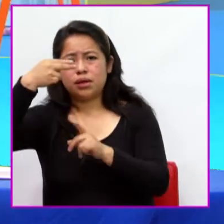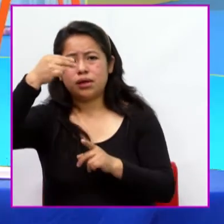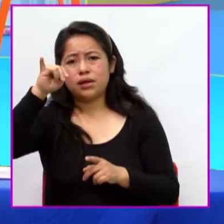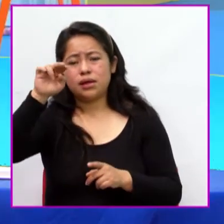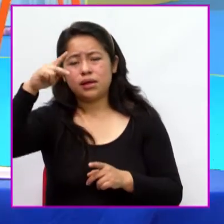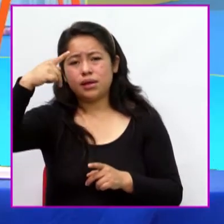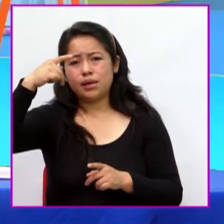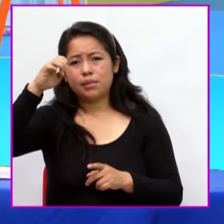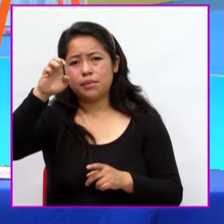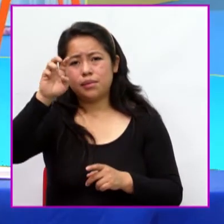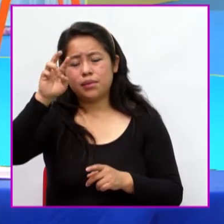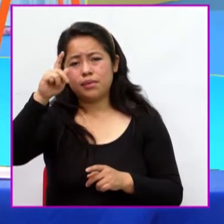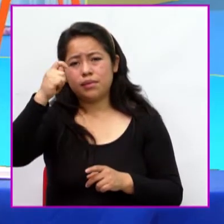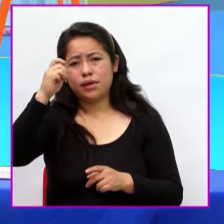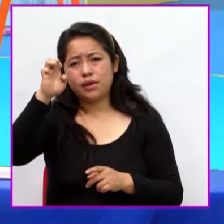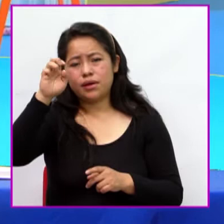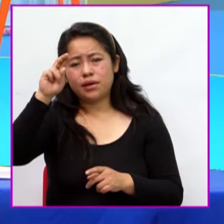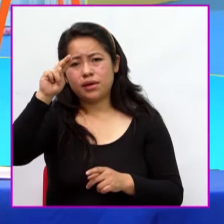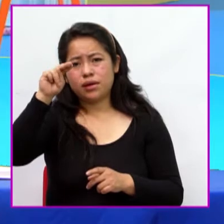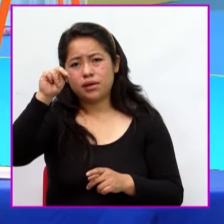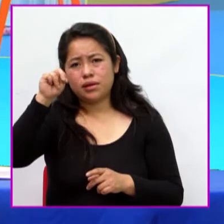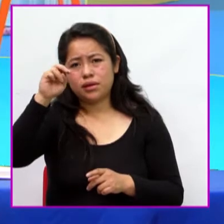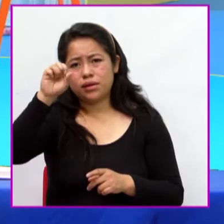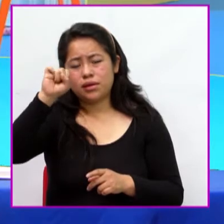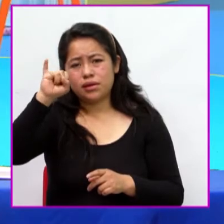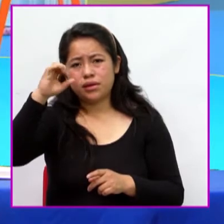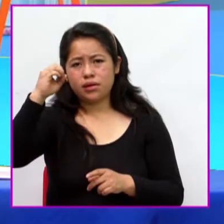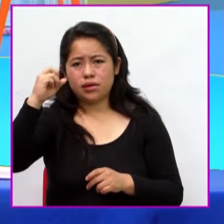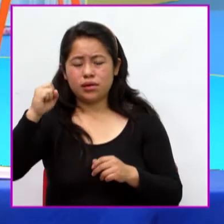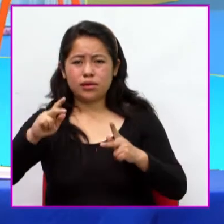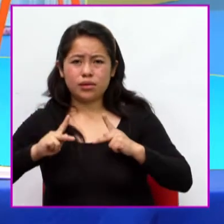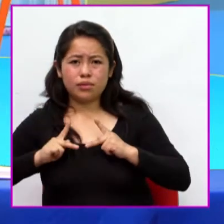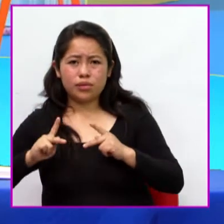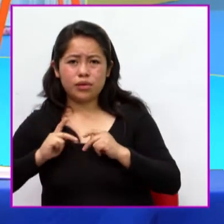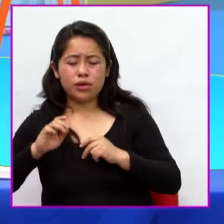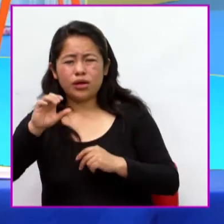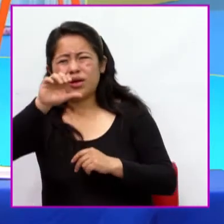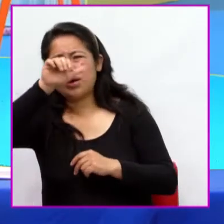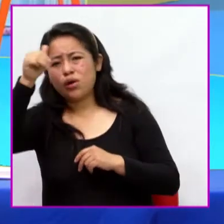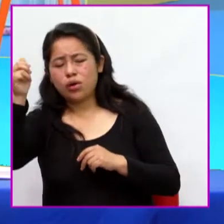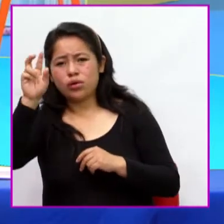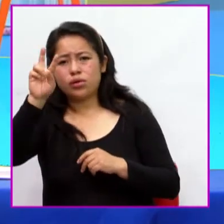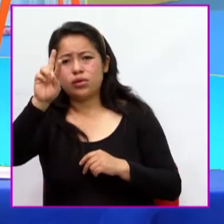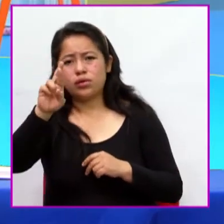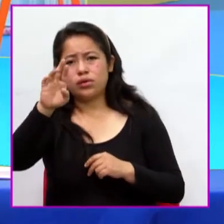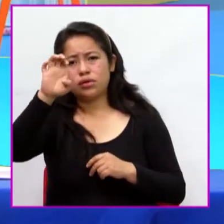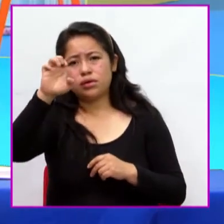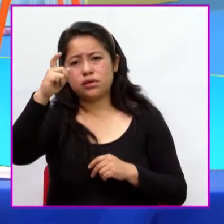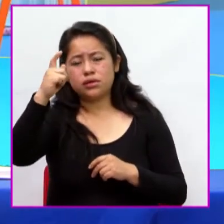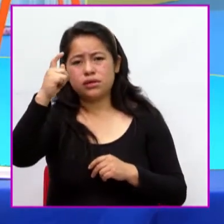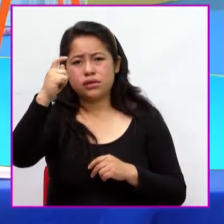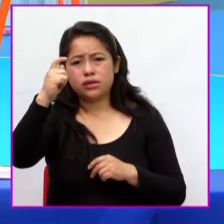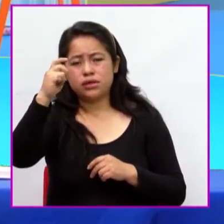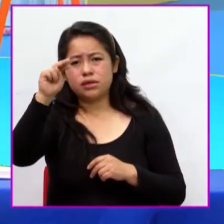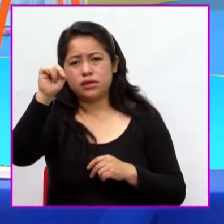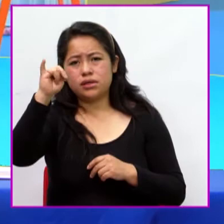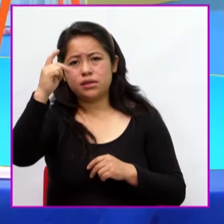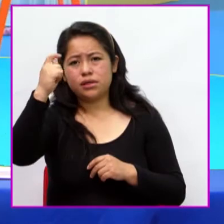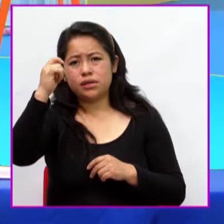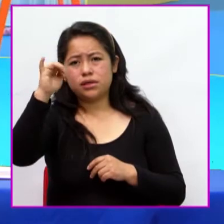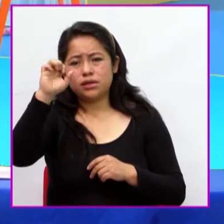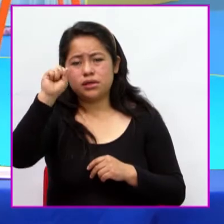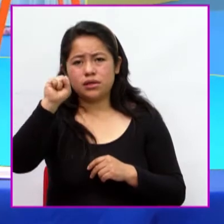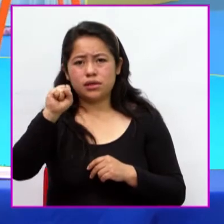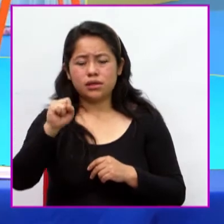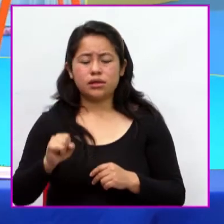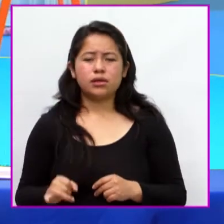la rinofaringitis alérgica o la rinitis alérgica, perdón. ¿Cuáles son las causas? Una de las causas que al principio les mostré